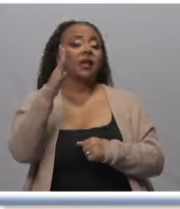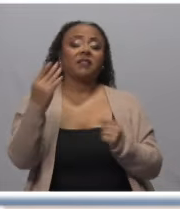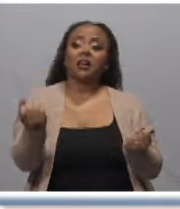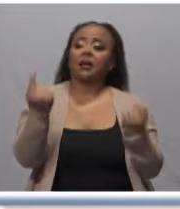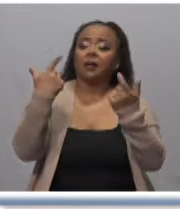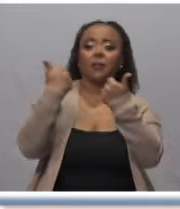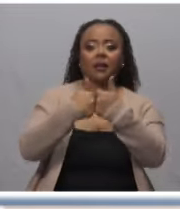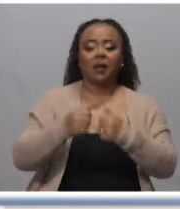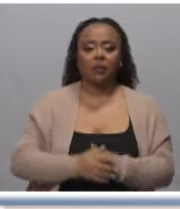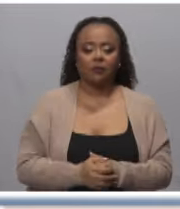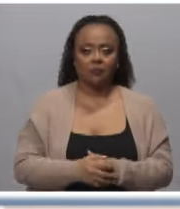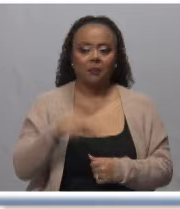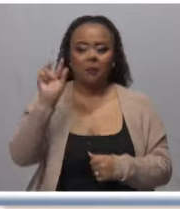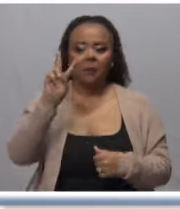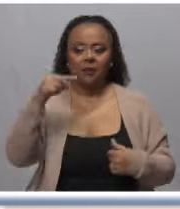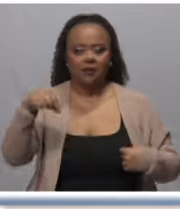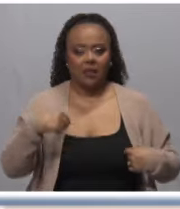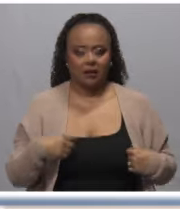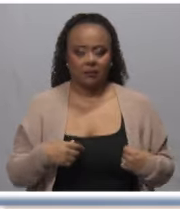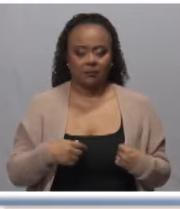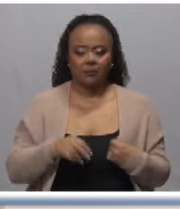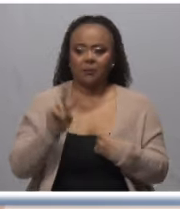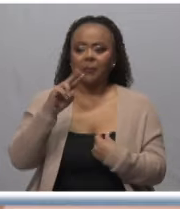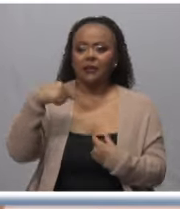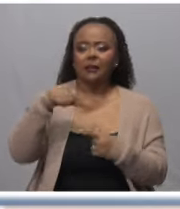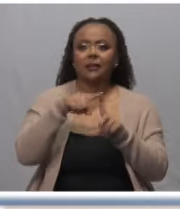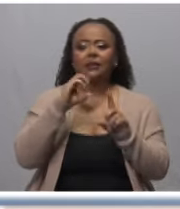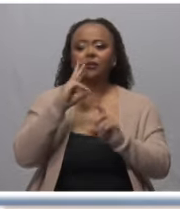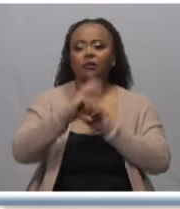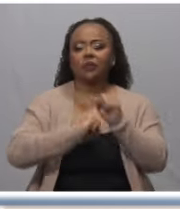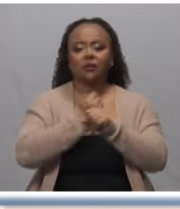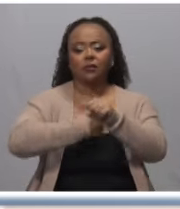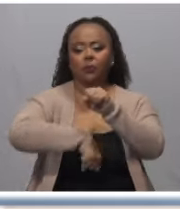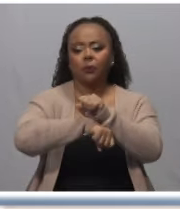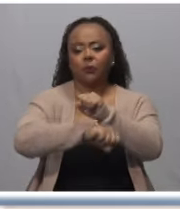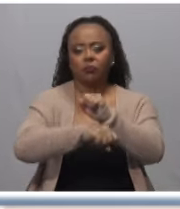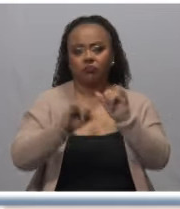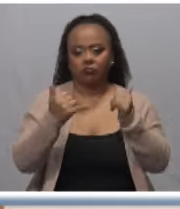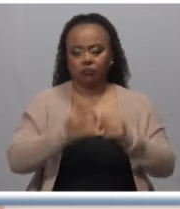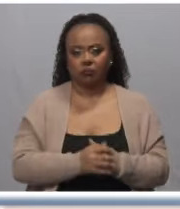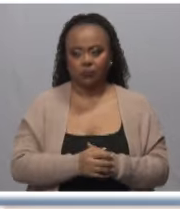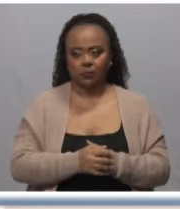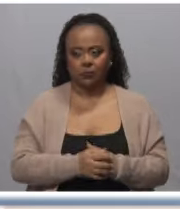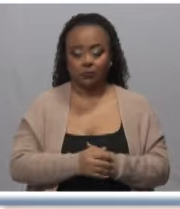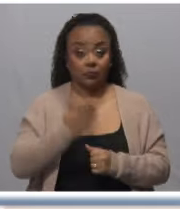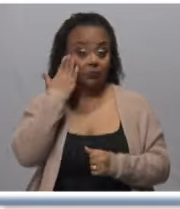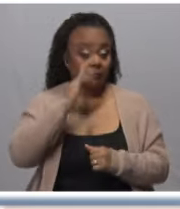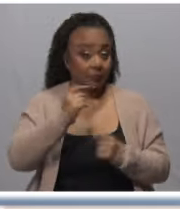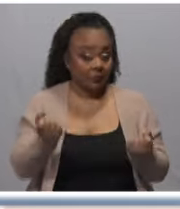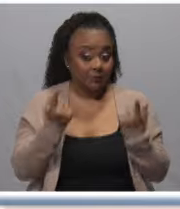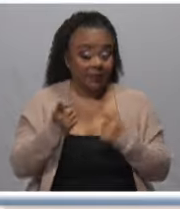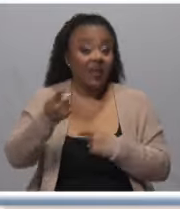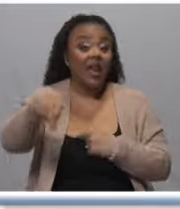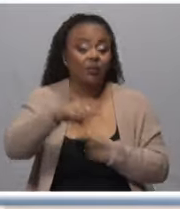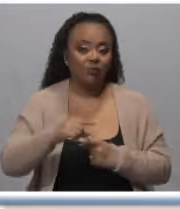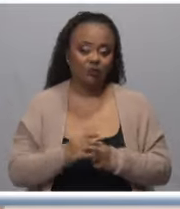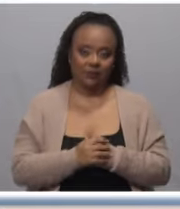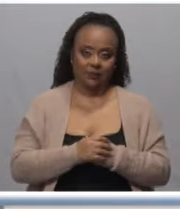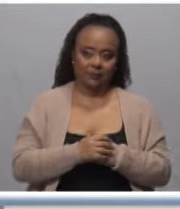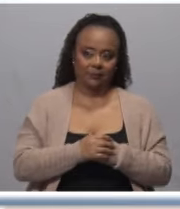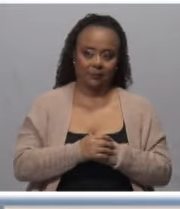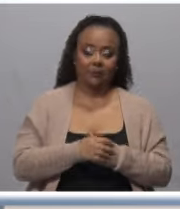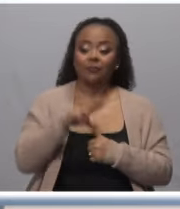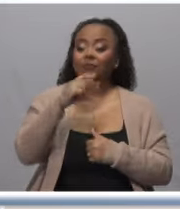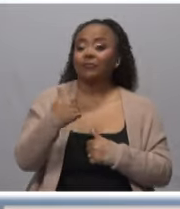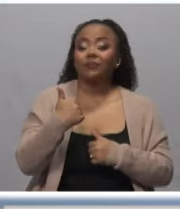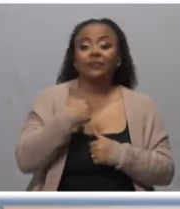partido Vladimir cuando Vladimir desde los 6 años juega fútbol los que no saben leer son ellos lo que no